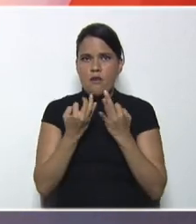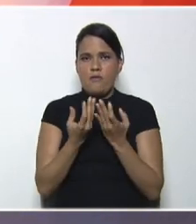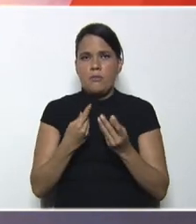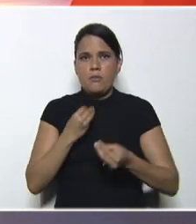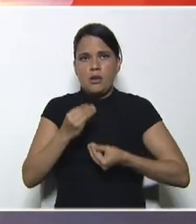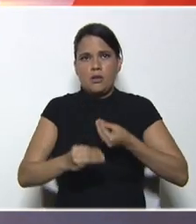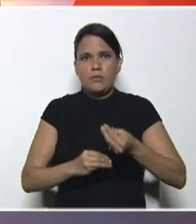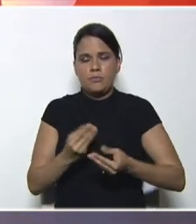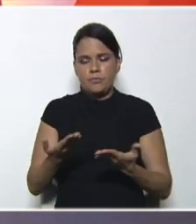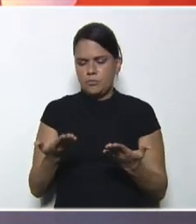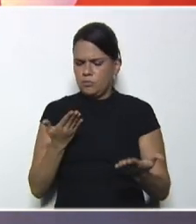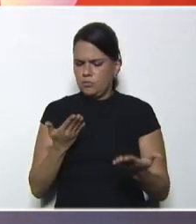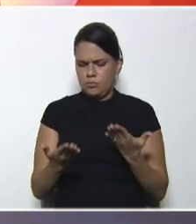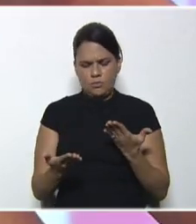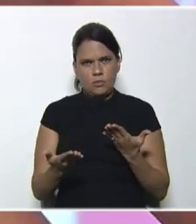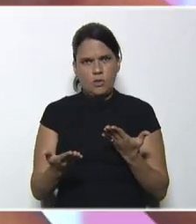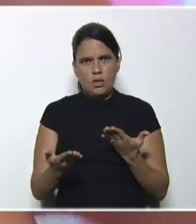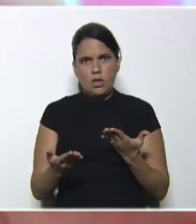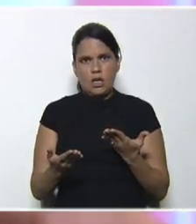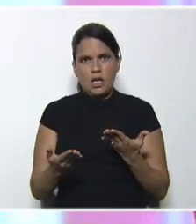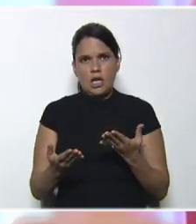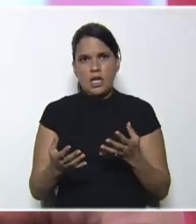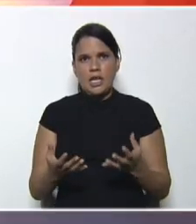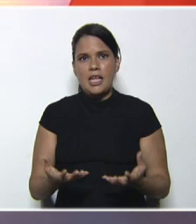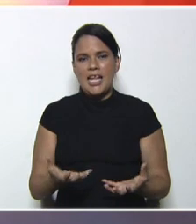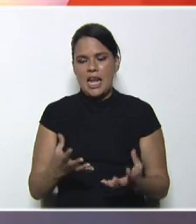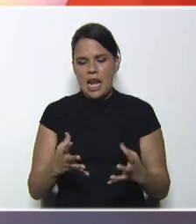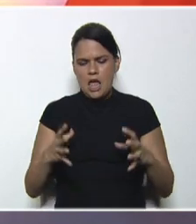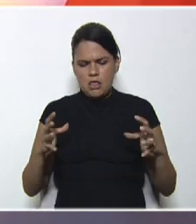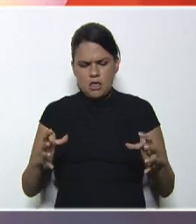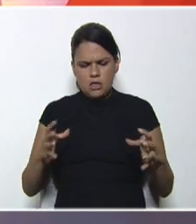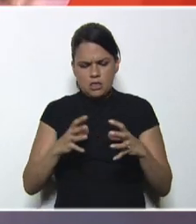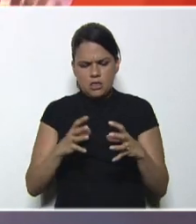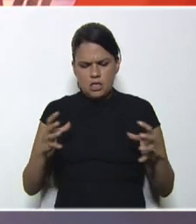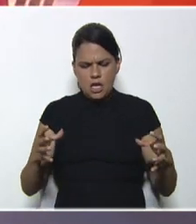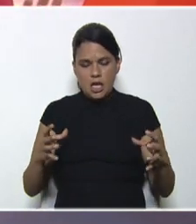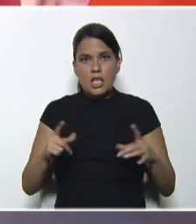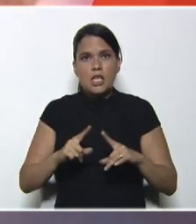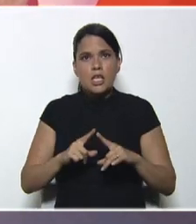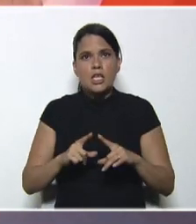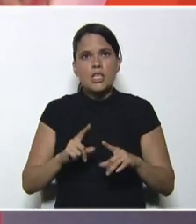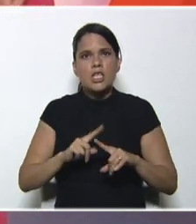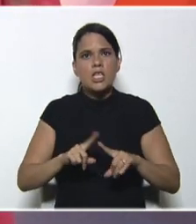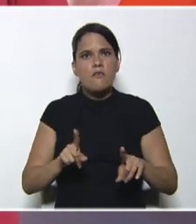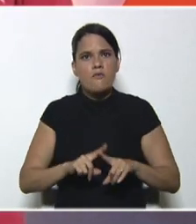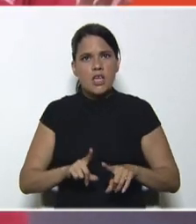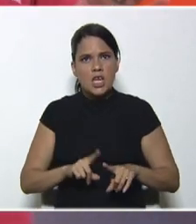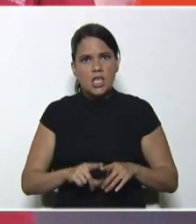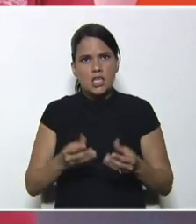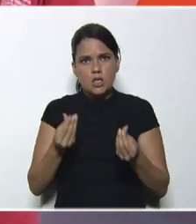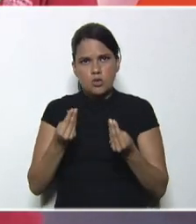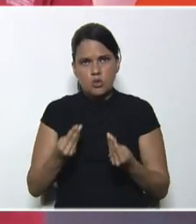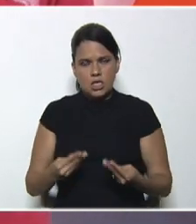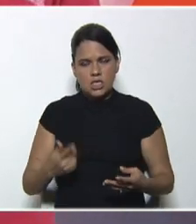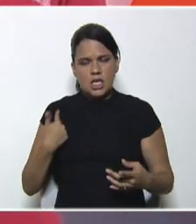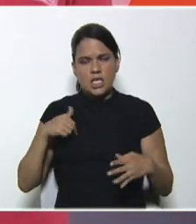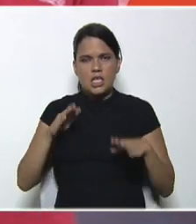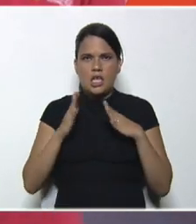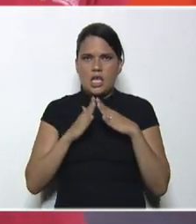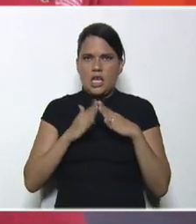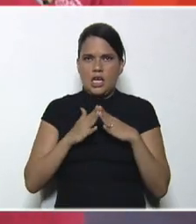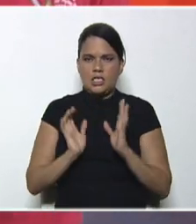realiza la comparación de la densidad de diferentes sustancias que tengas en tu hogar. Sencillo, con lo que tengas en tu hogar